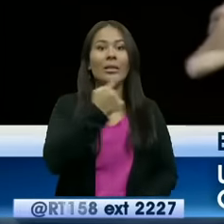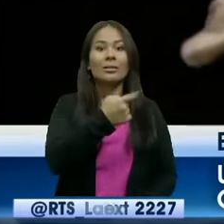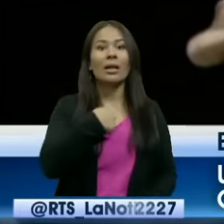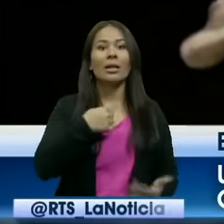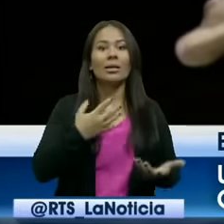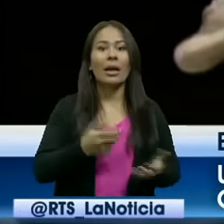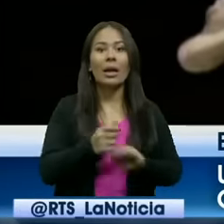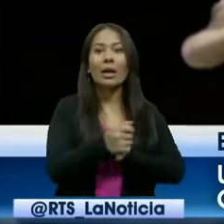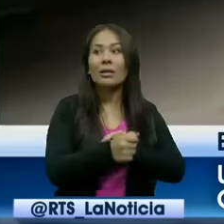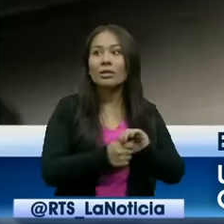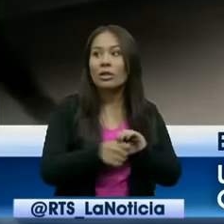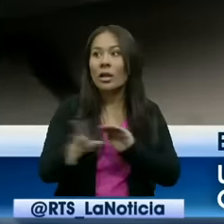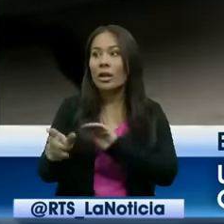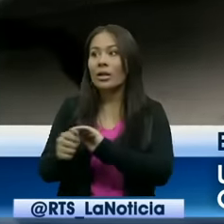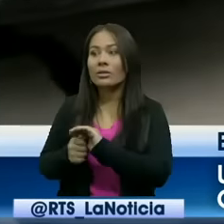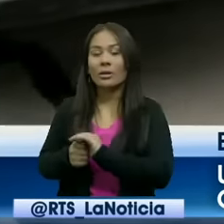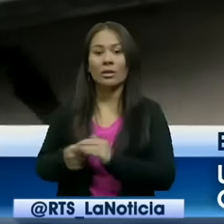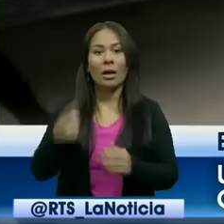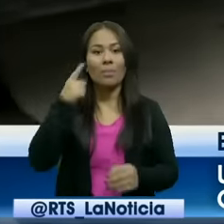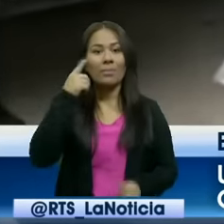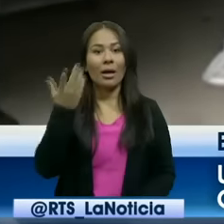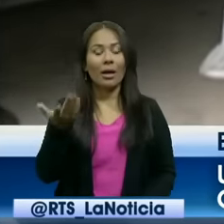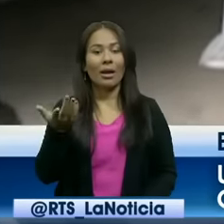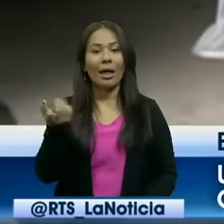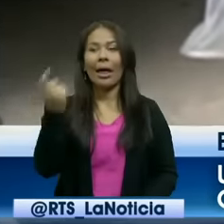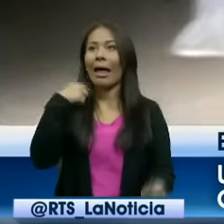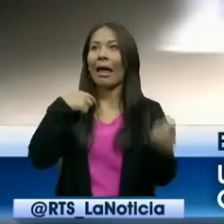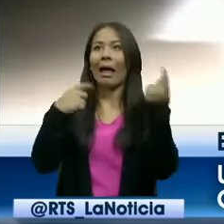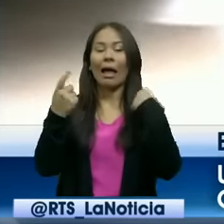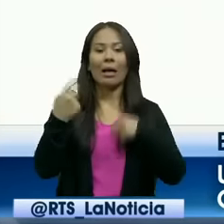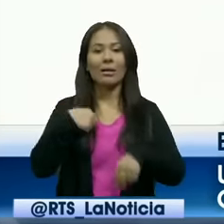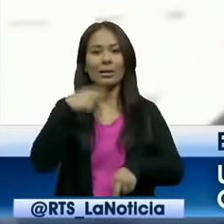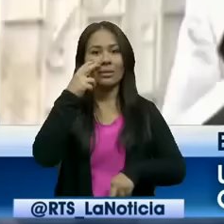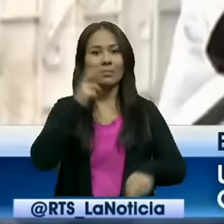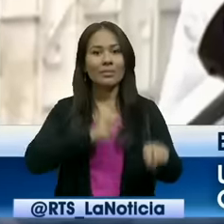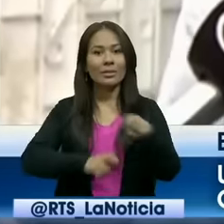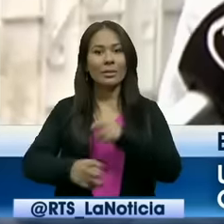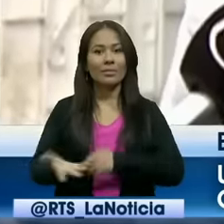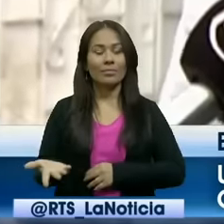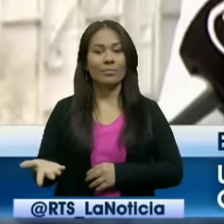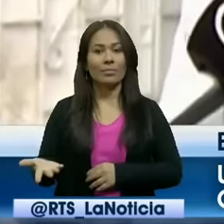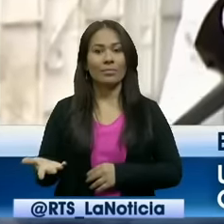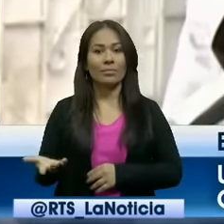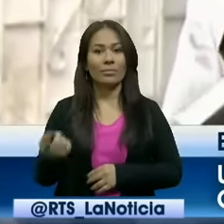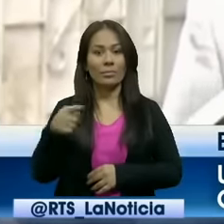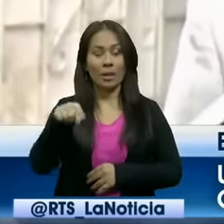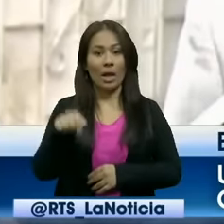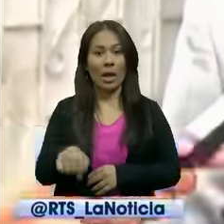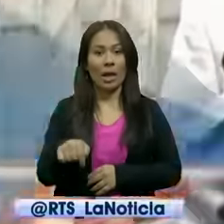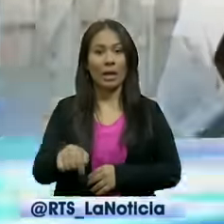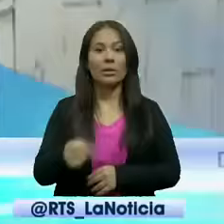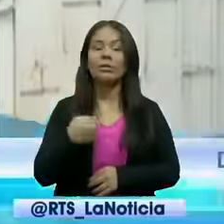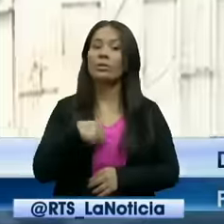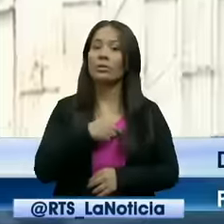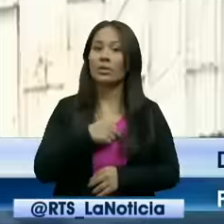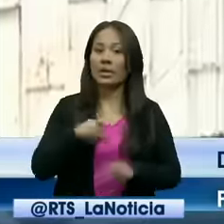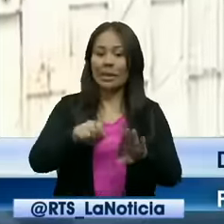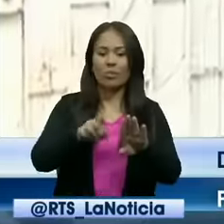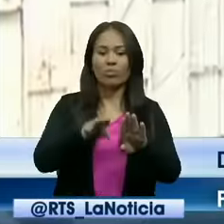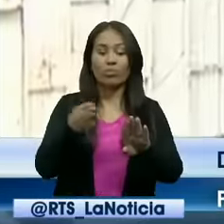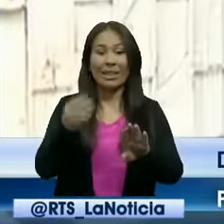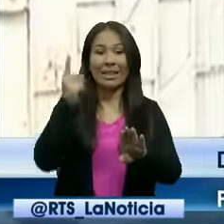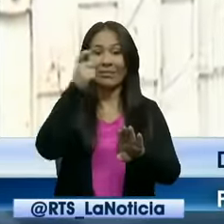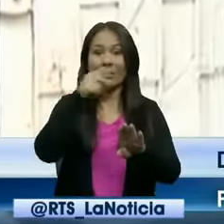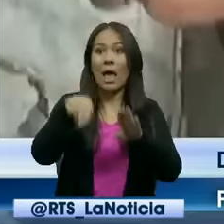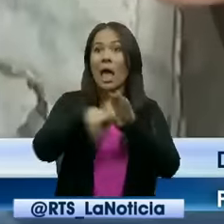las evidencias para distraer las investigaciones. Y esa puerta tiene 3 picaportes, es difícil entrar. Él se metió a otro